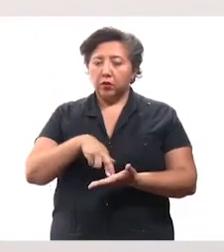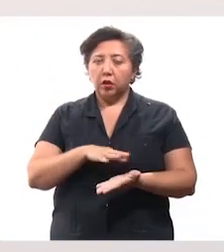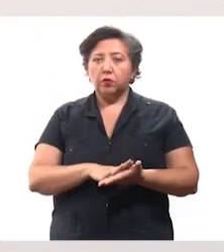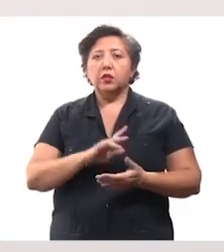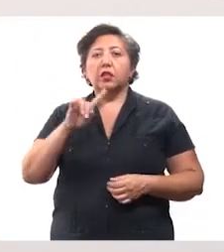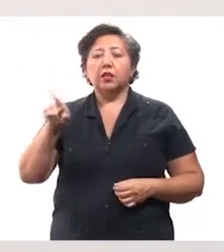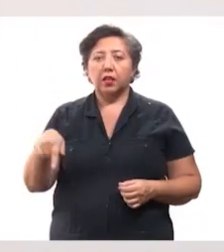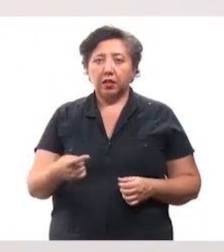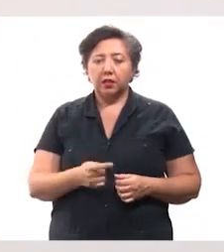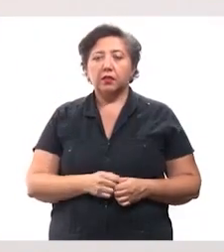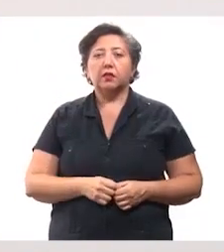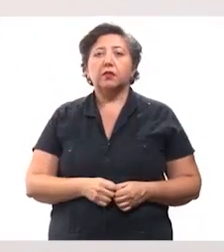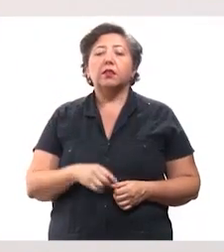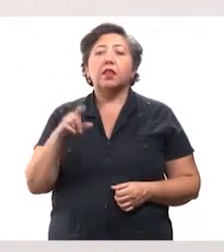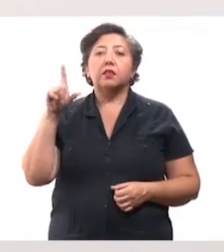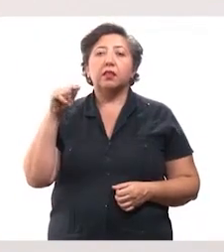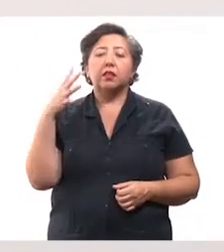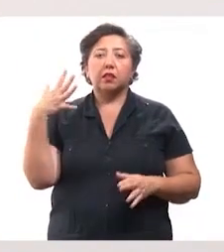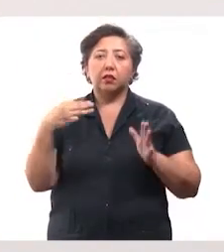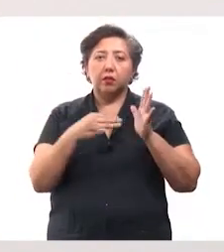contagios registrados, que es